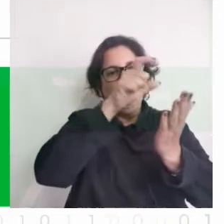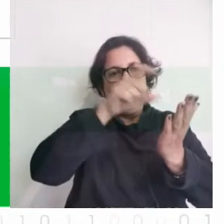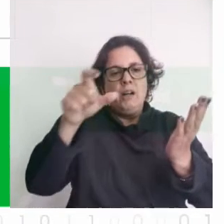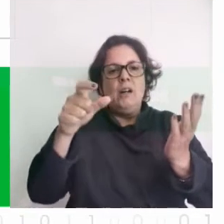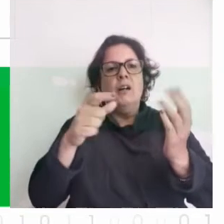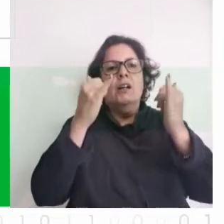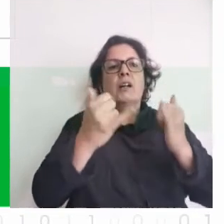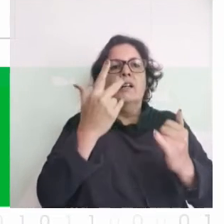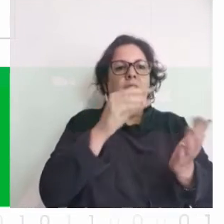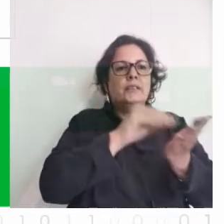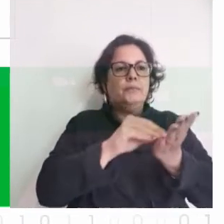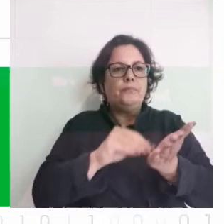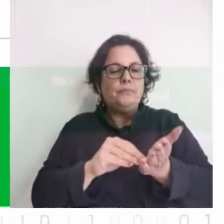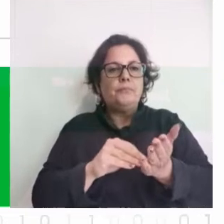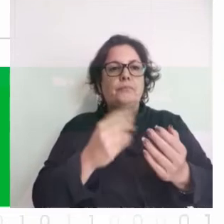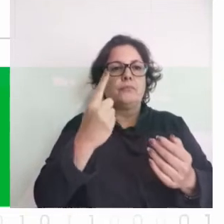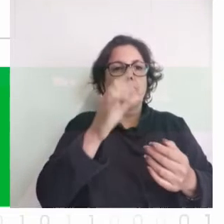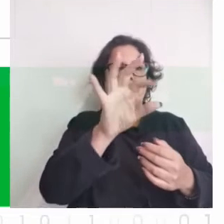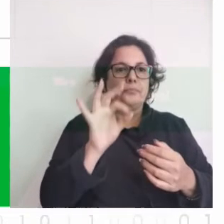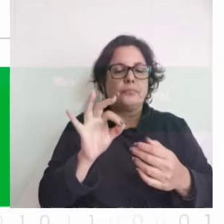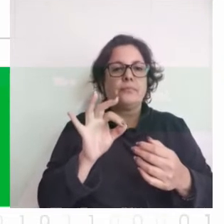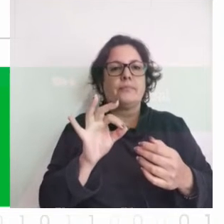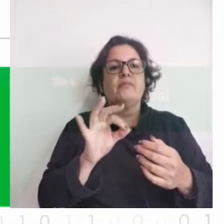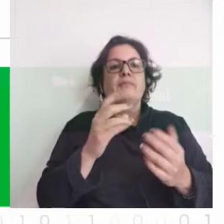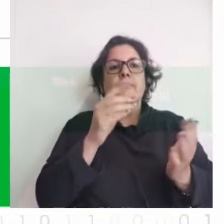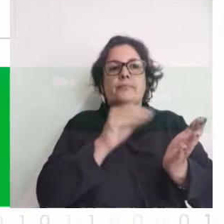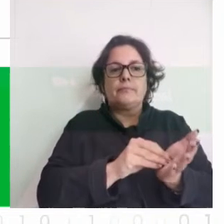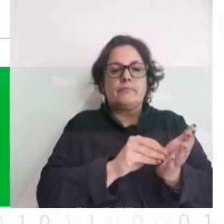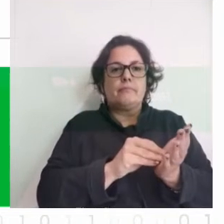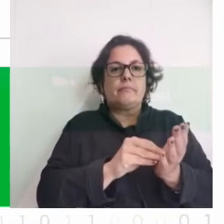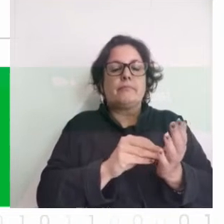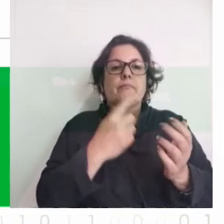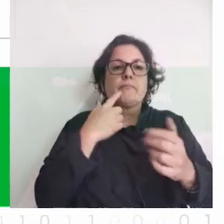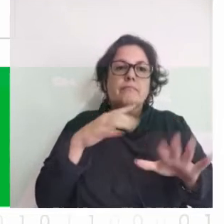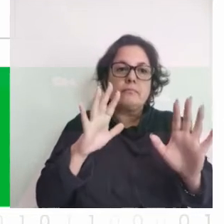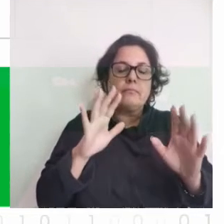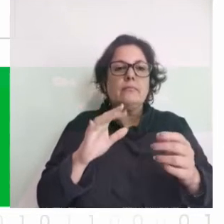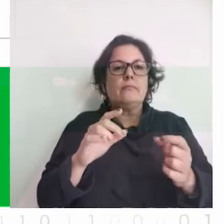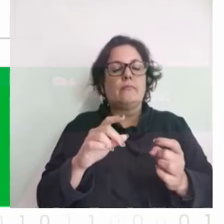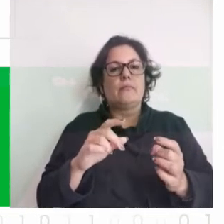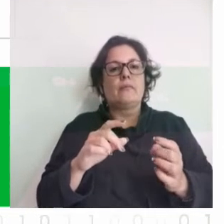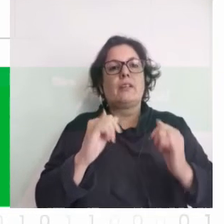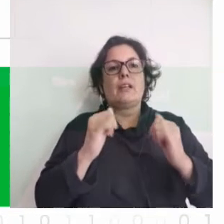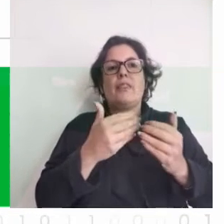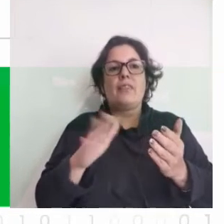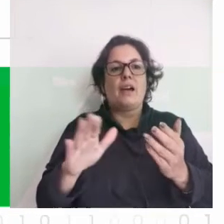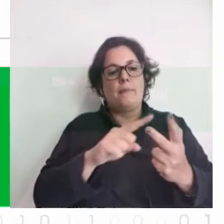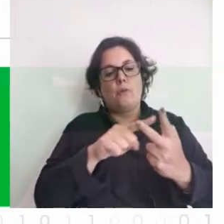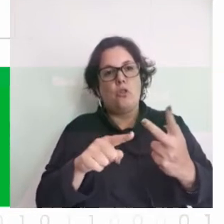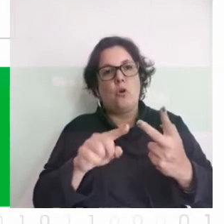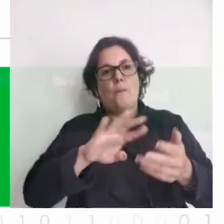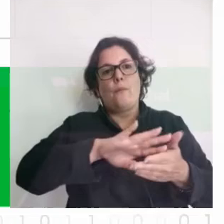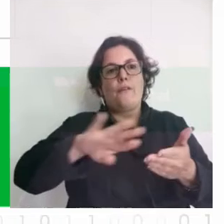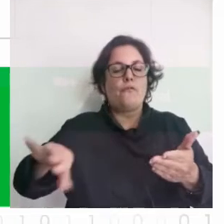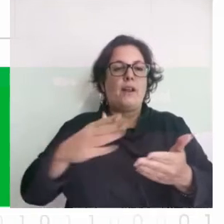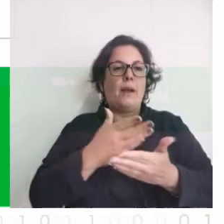3 inscripciones, nos quedamos con una inscripción aleatoriamente, y dejamos las otras por fuera de la muestra y